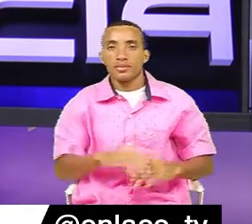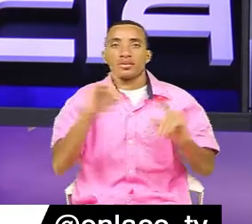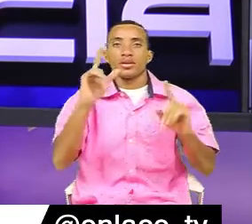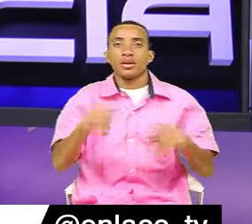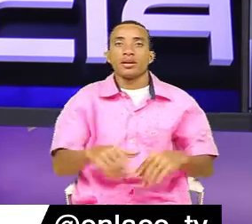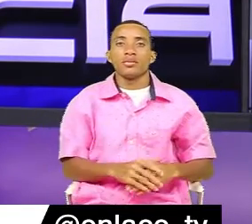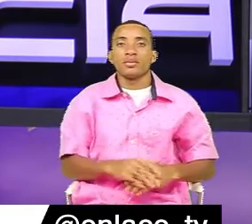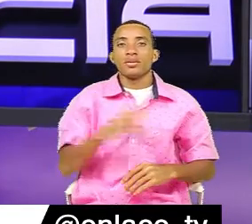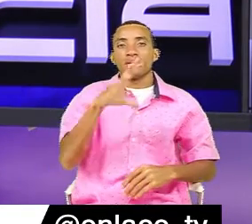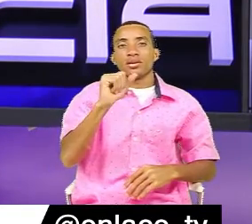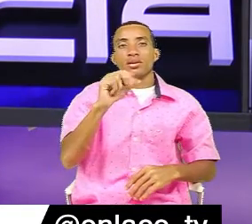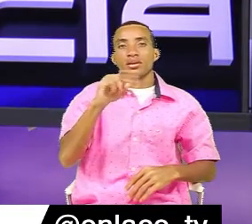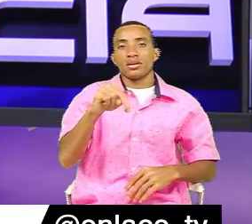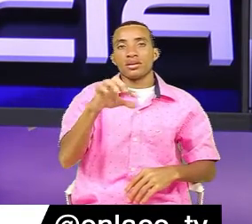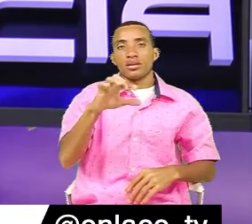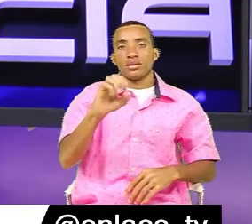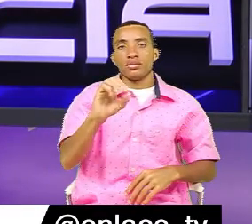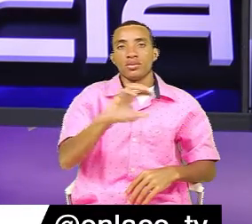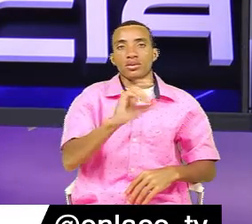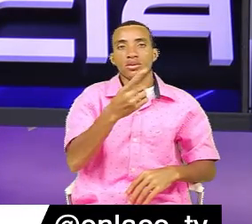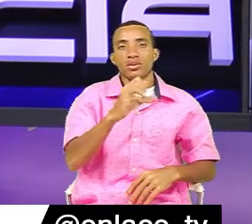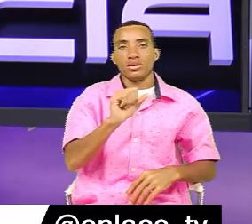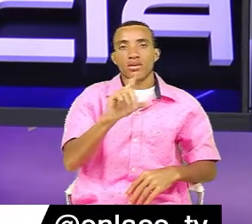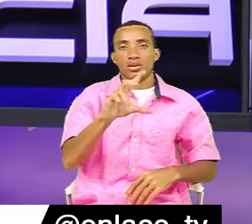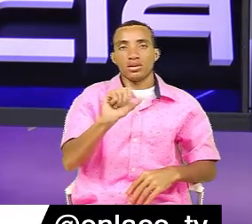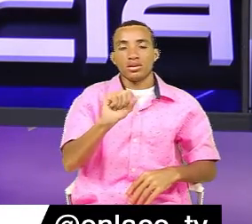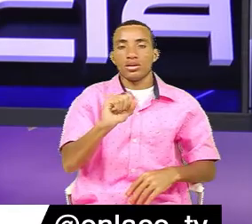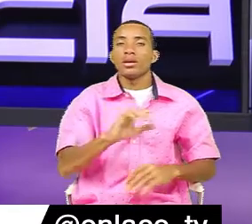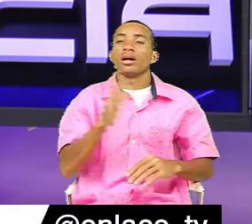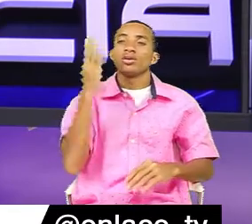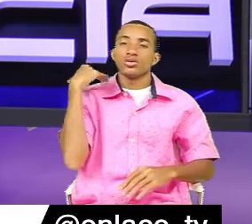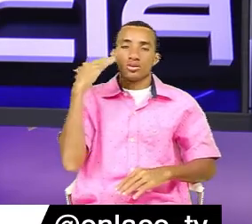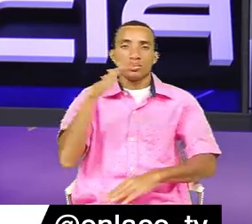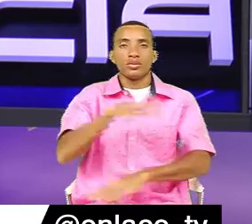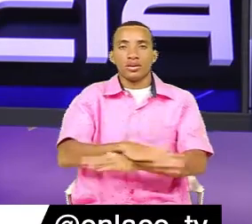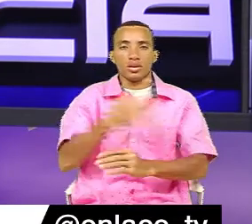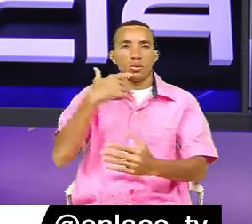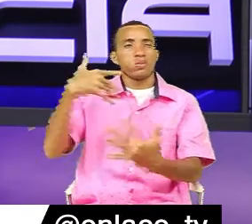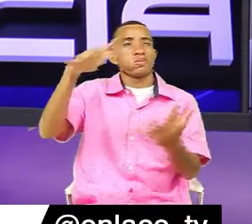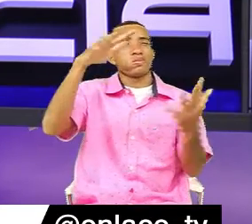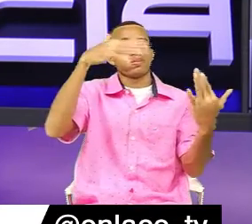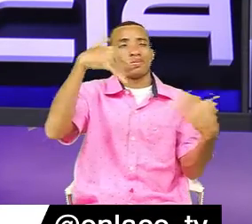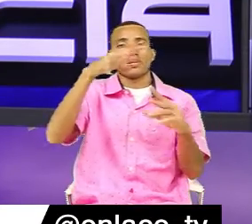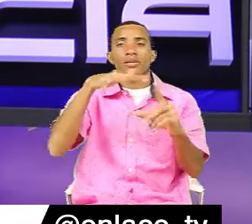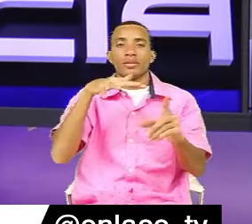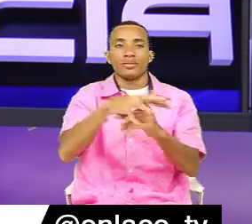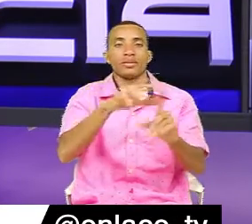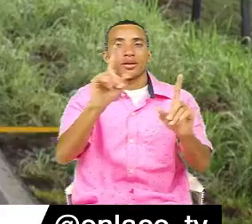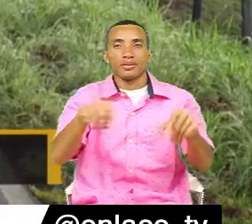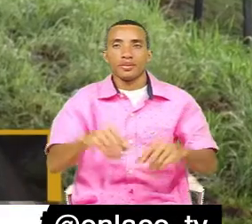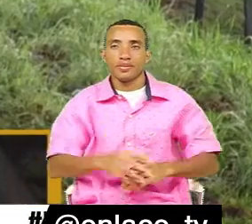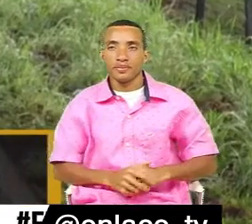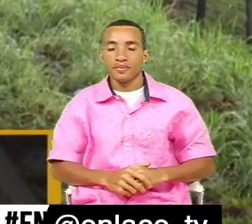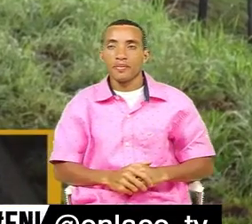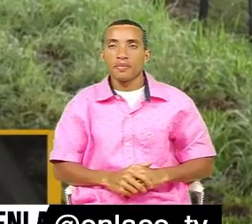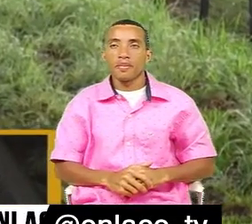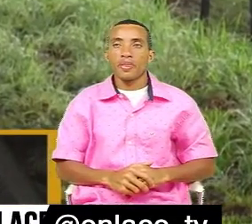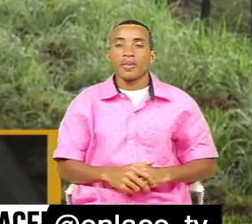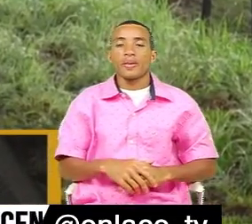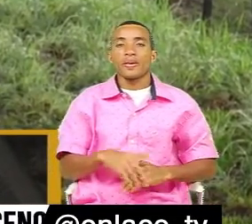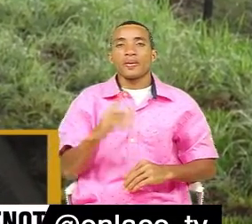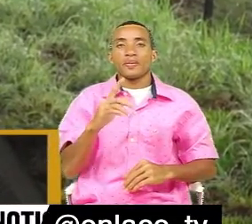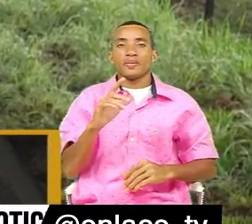afectada por el vendaval registrado ayer en horas de la tarde. Varias son las familias damnificadas por estos hechos. Enlace Noticias estuvo la